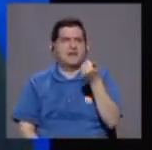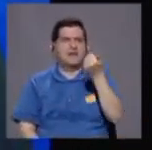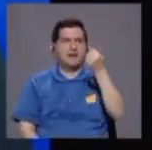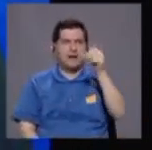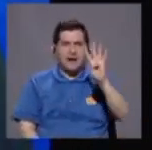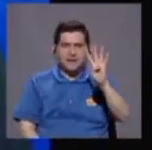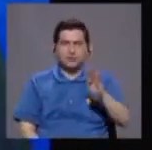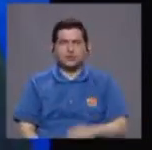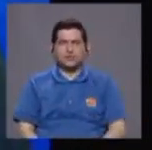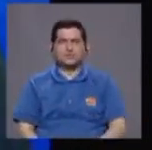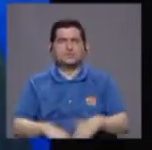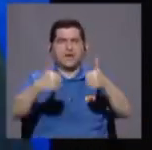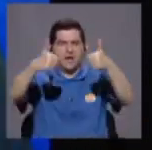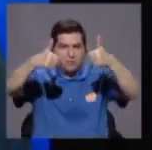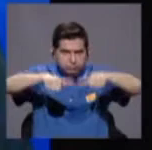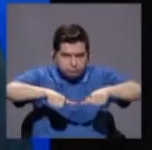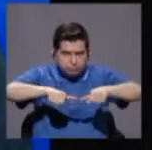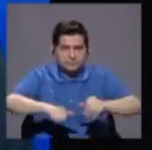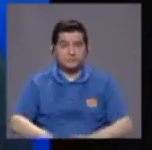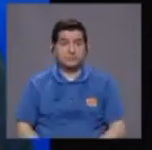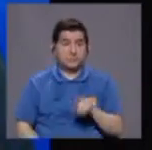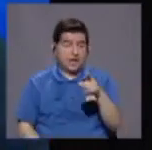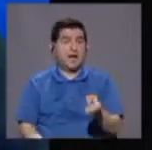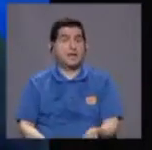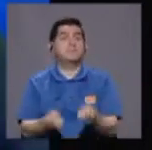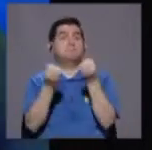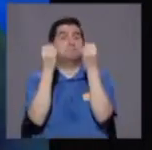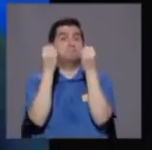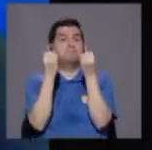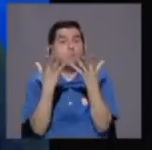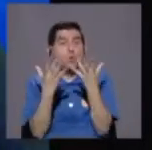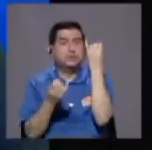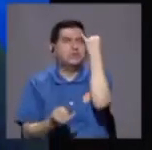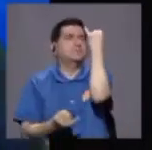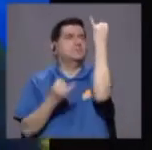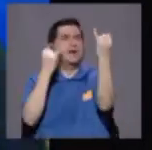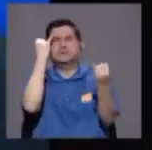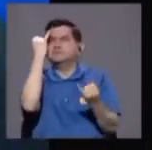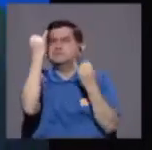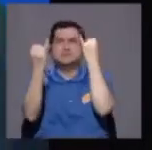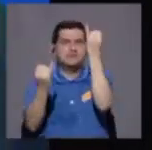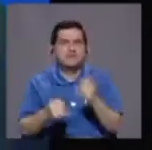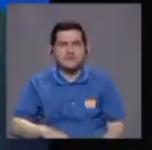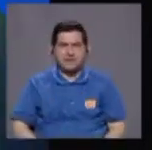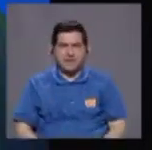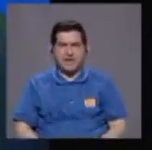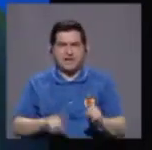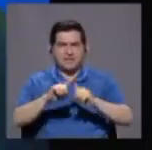muy comentada, porque de ahí salieron muchas ideas